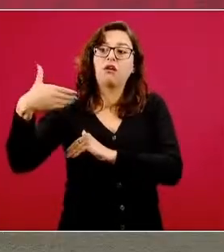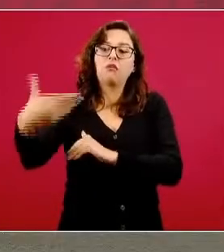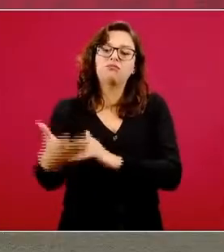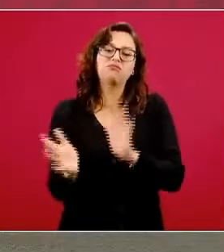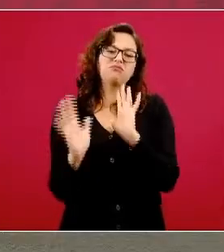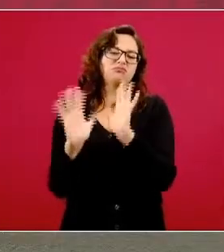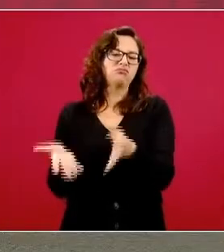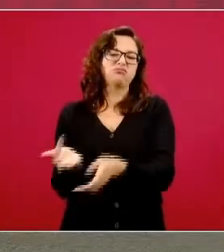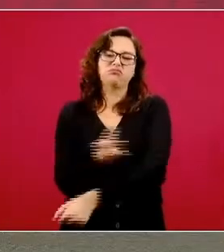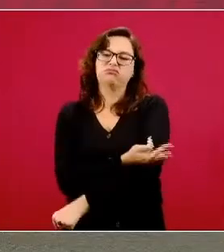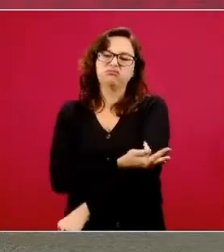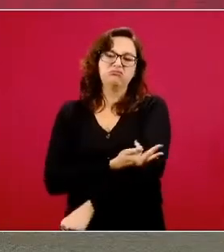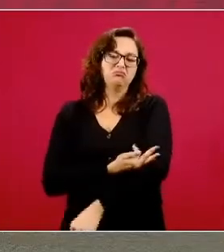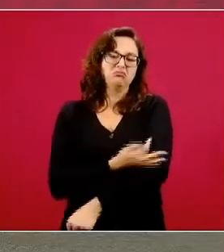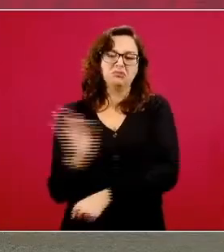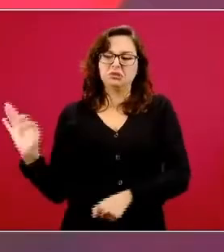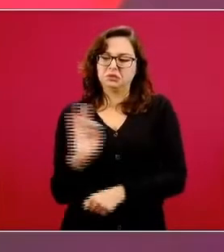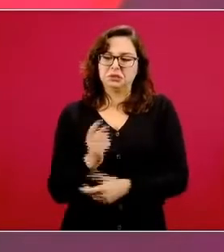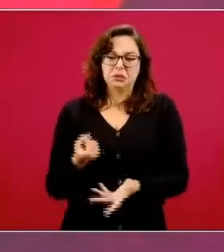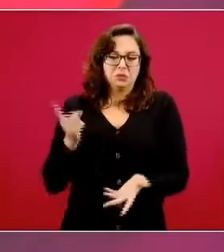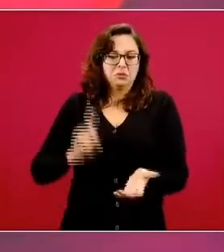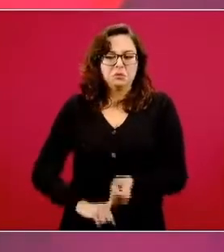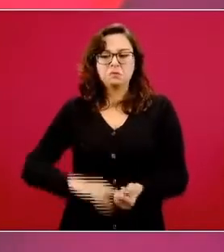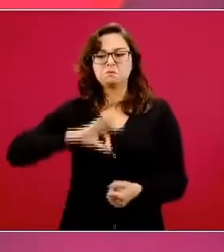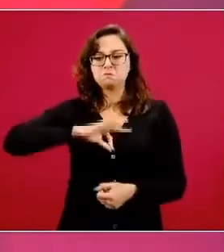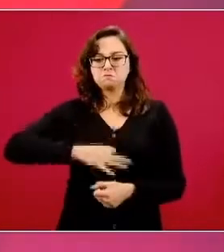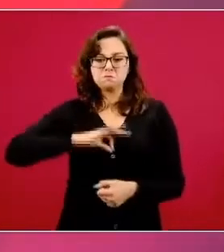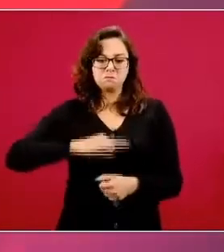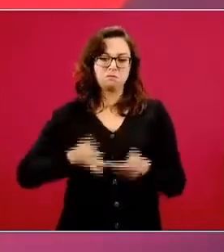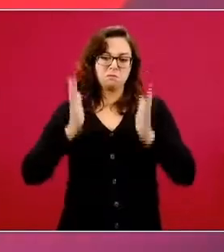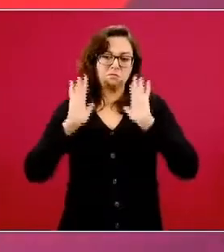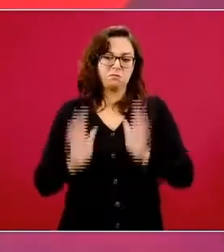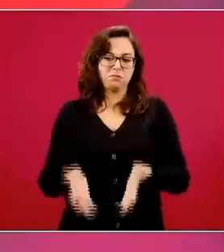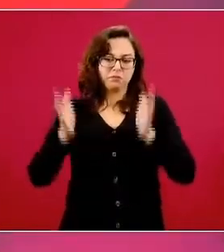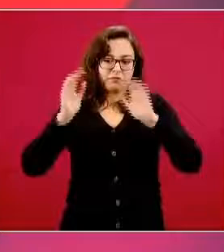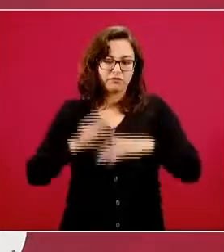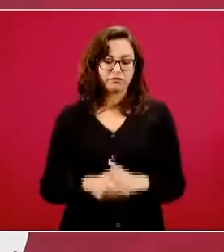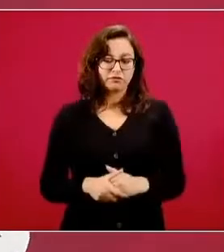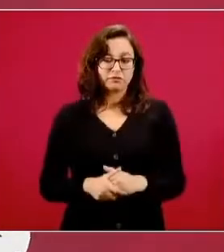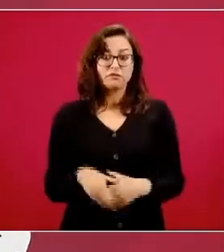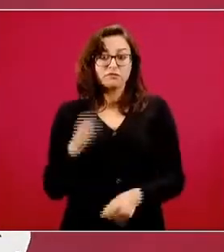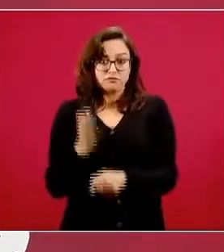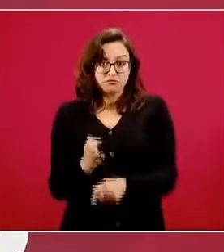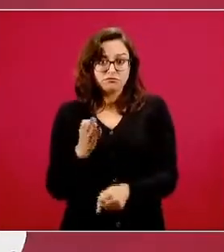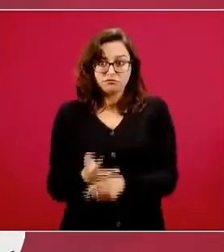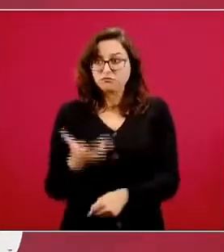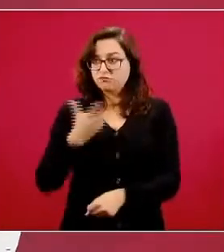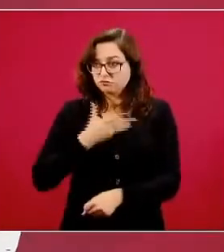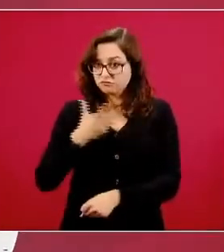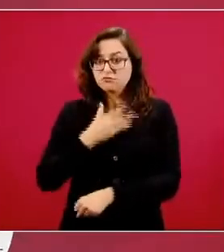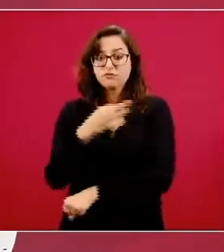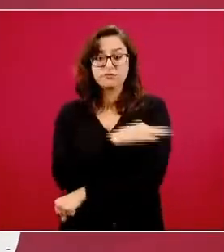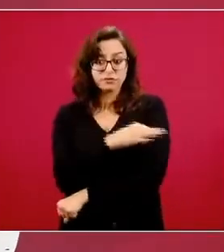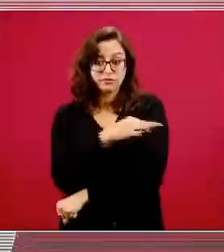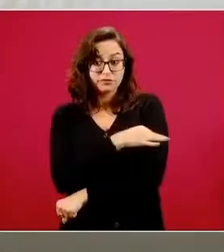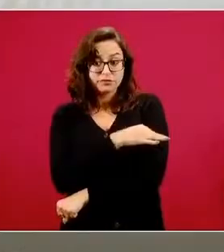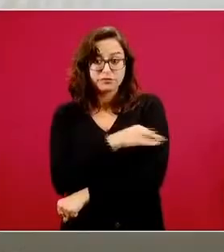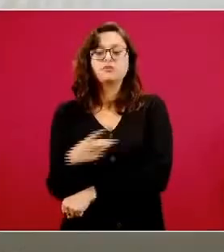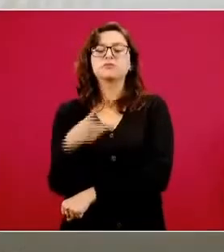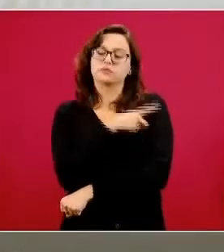podemos estar en periodo de incubación de la enfermedad. Entonces, si ya está disponible, hay que